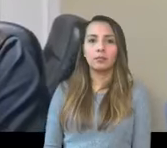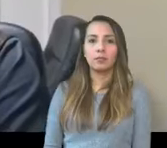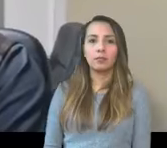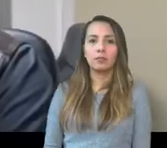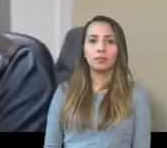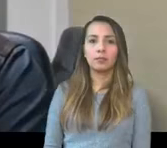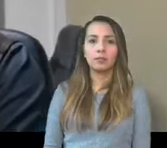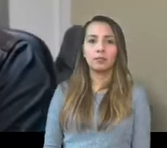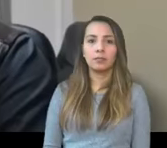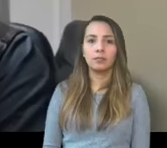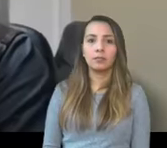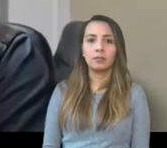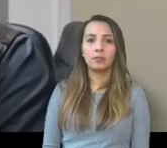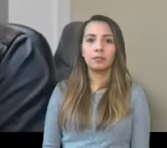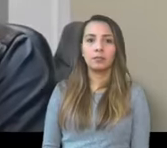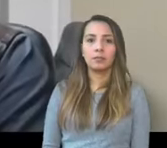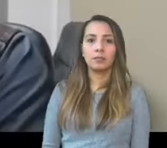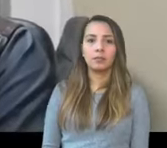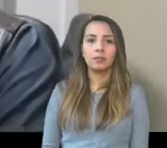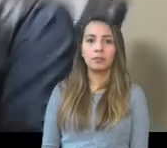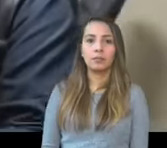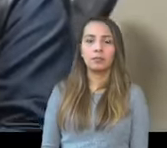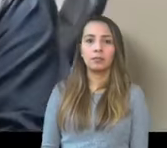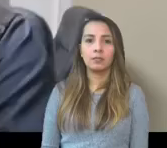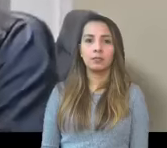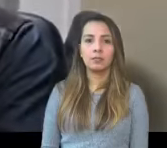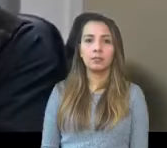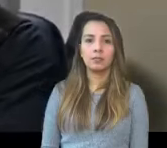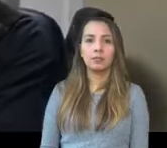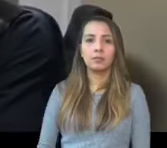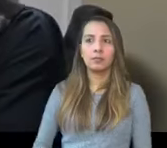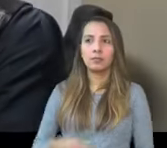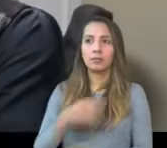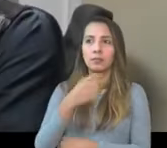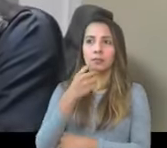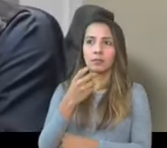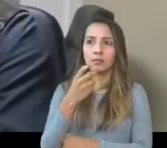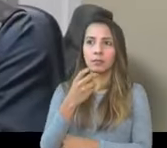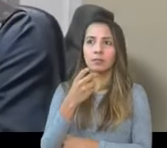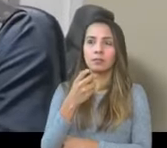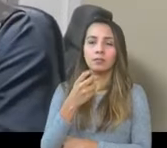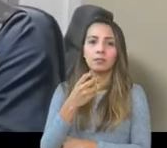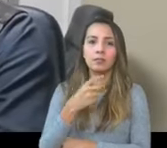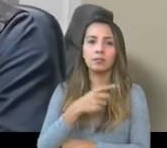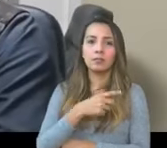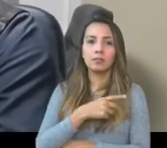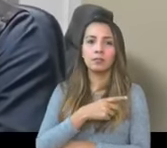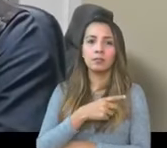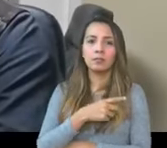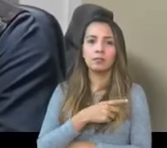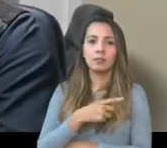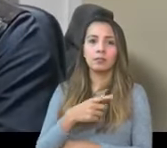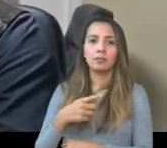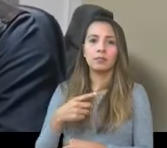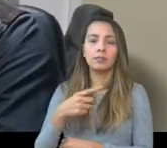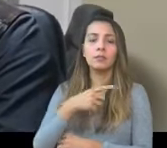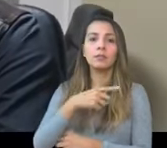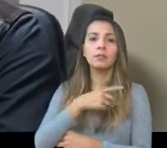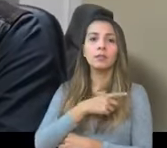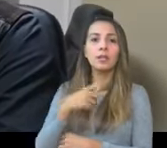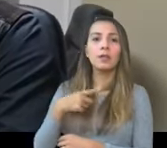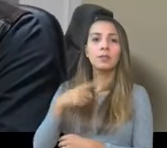Técnico y operacional del organismo, y pues agradecerles la parte de la